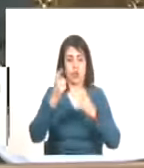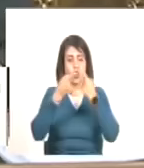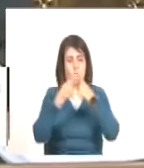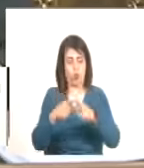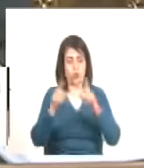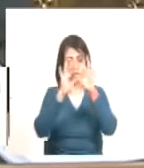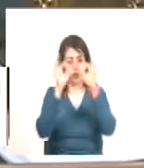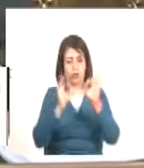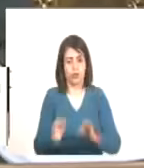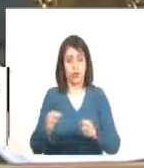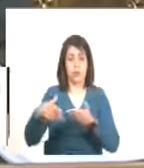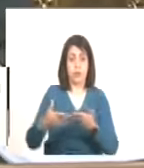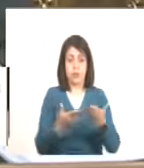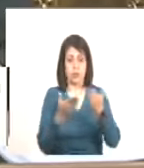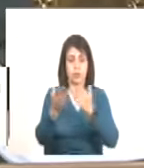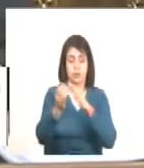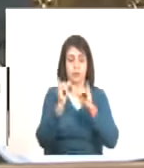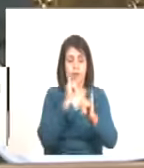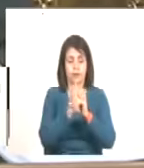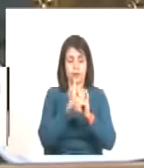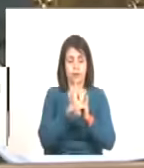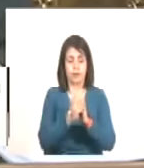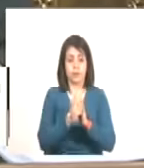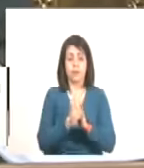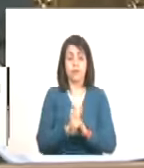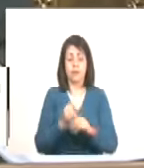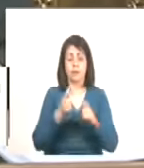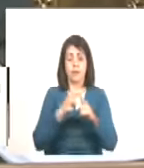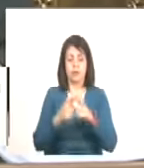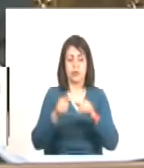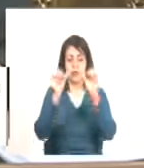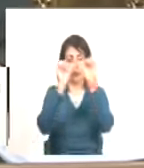tipo, incluidos los servicios electrónicos de emergencia,